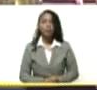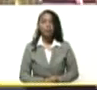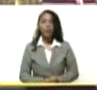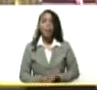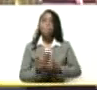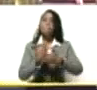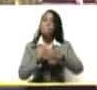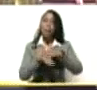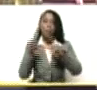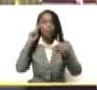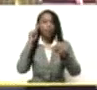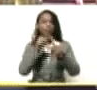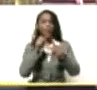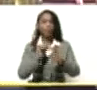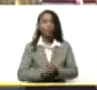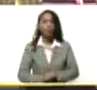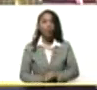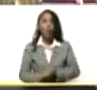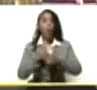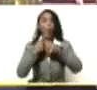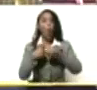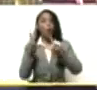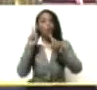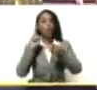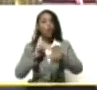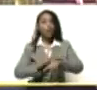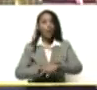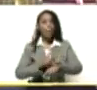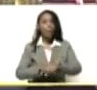Vamos hacia otra era